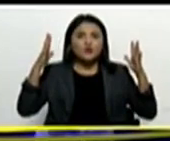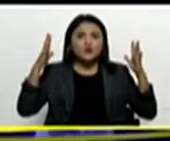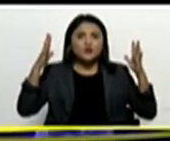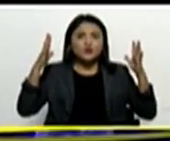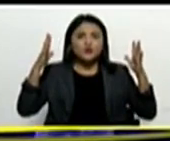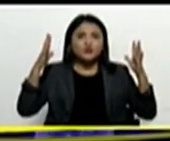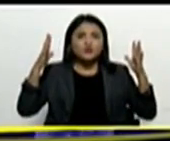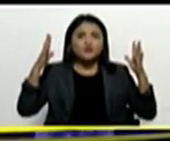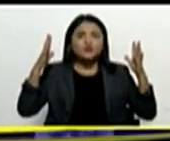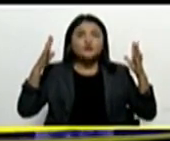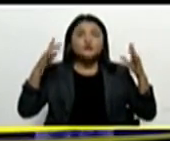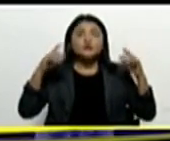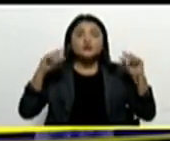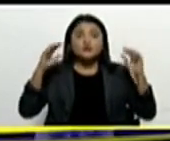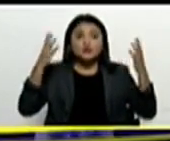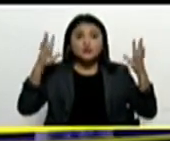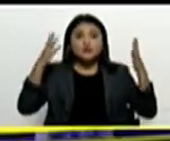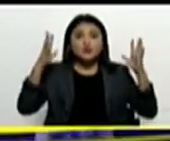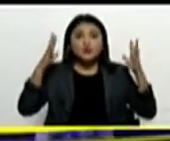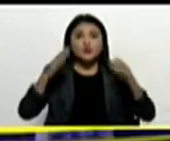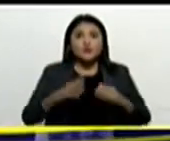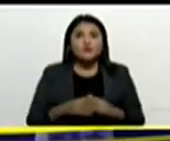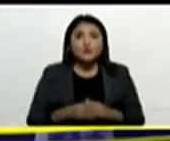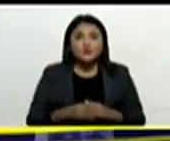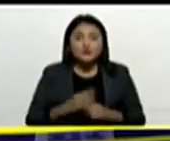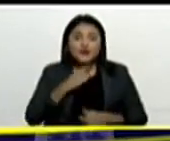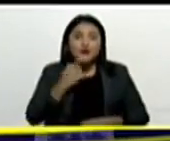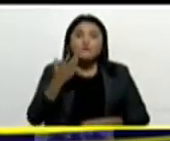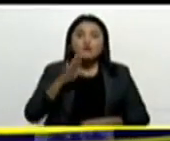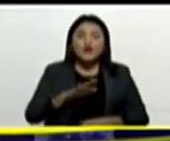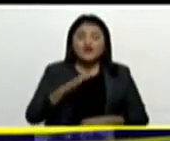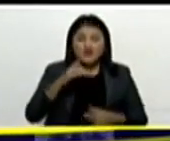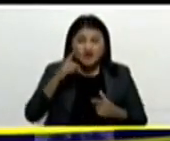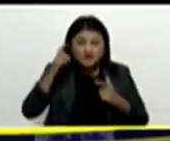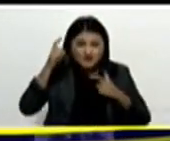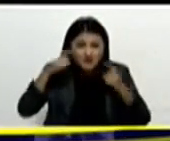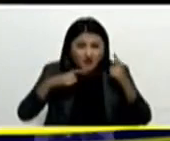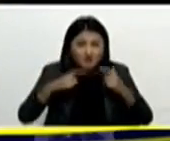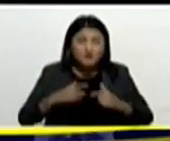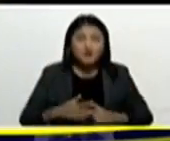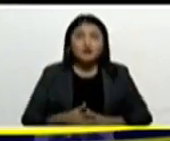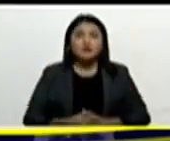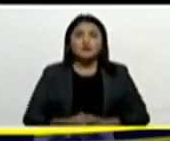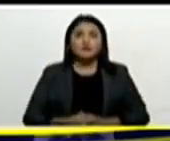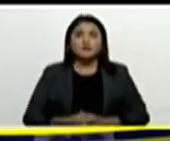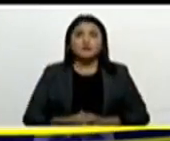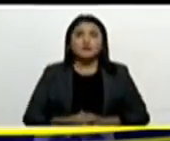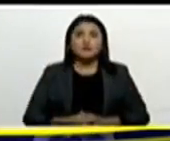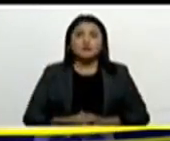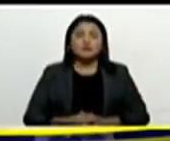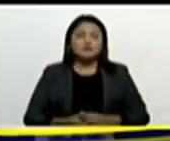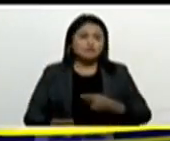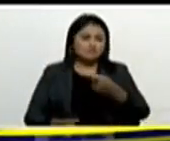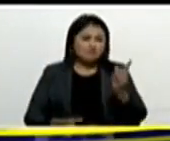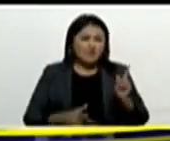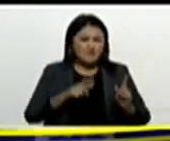el fallecimiento de Hugo Chávez, aquellos que creyeron que por esa